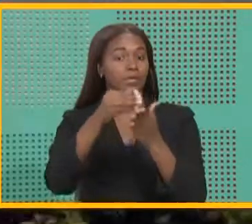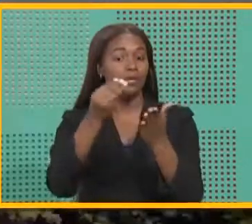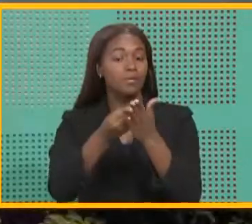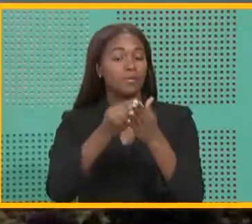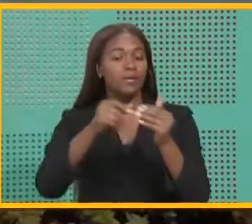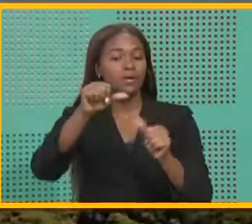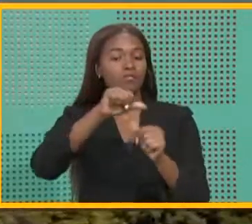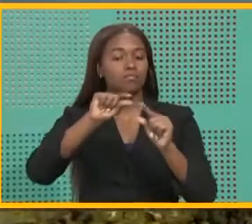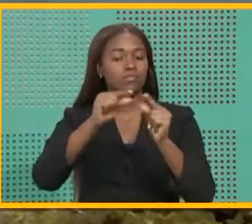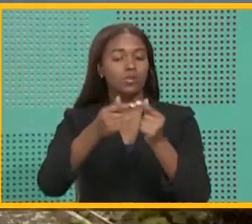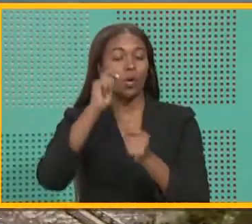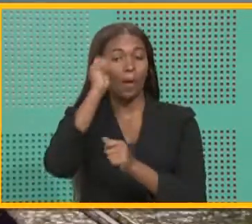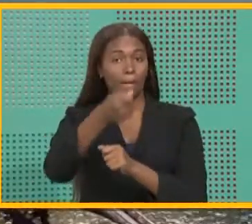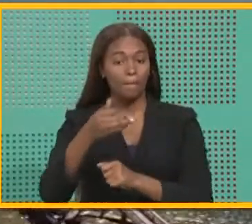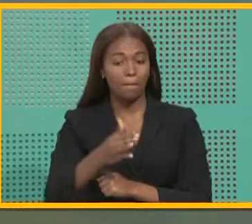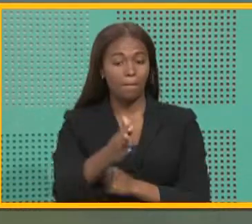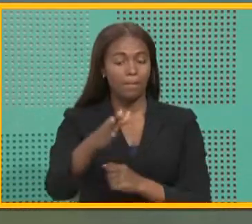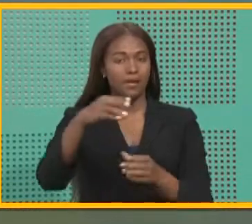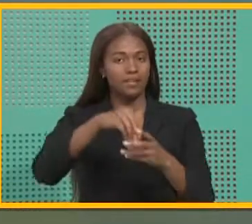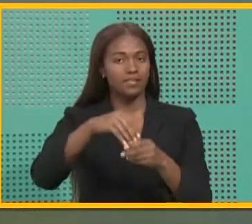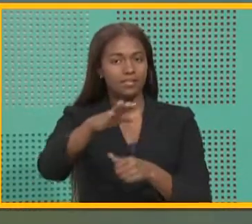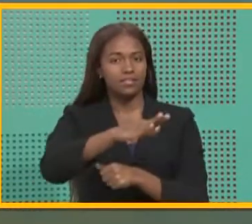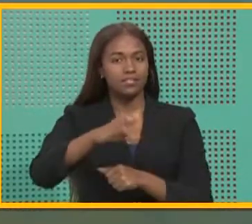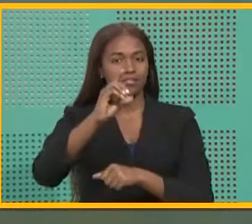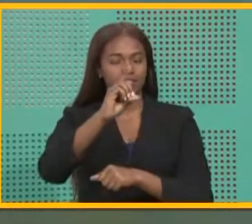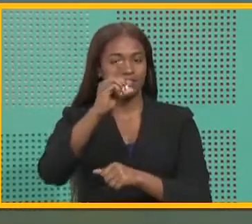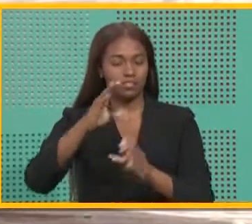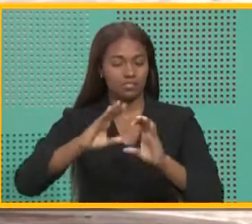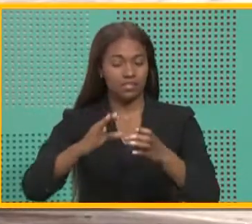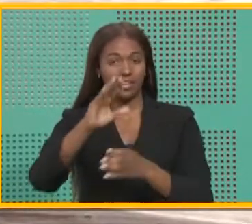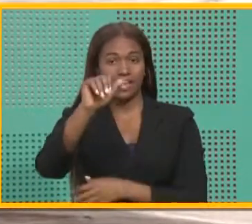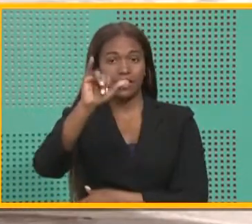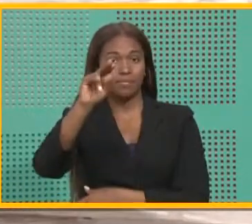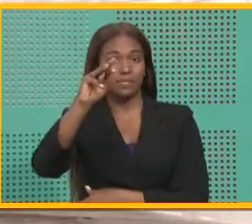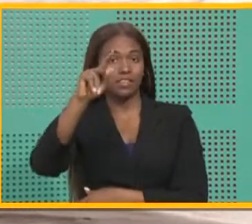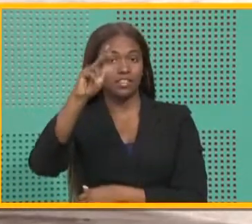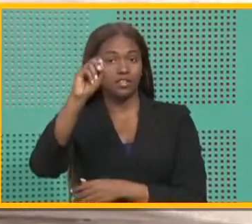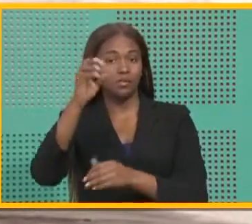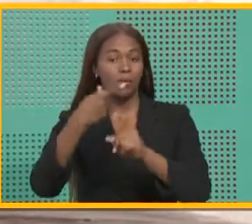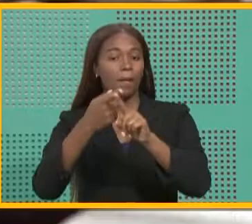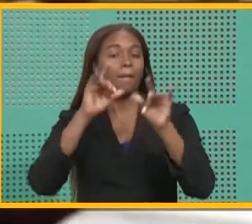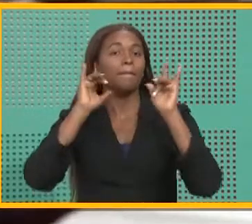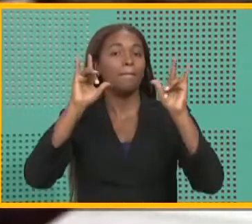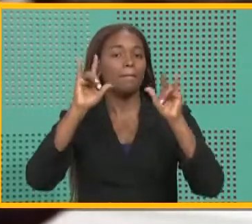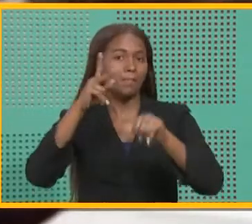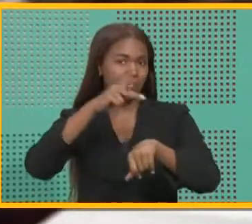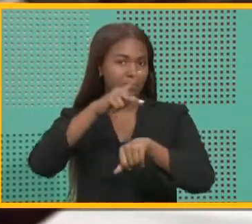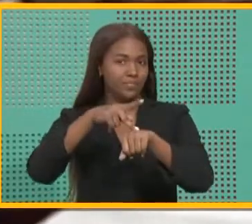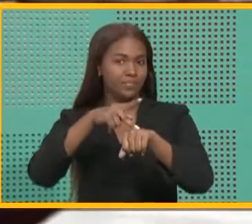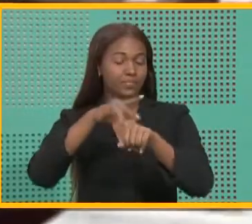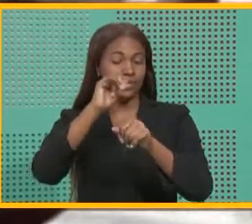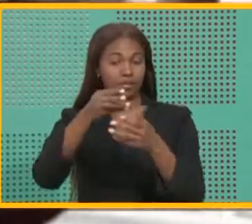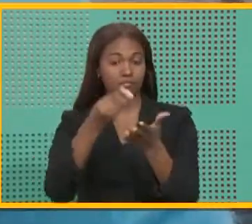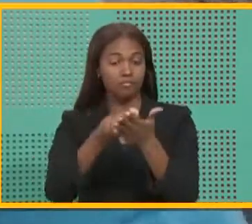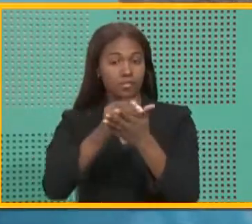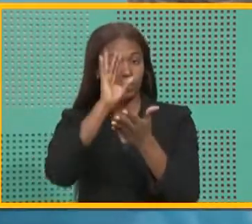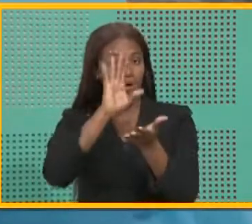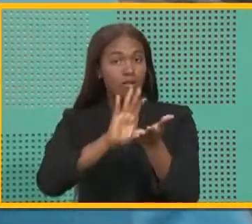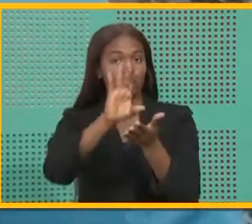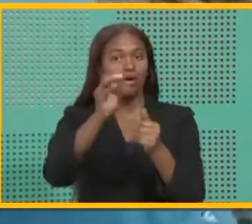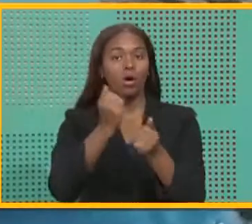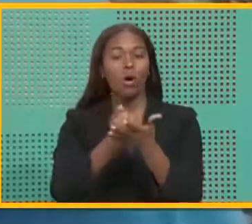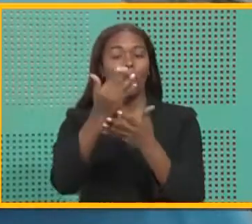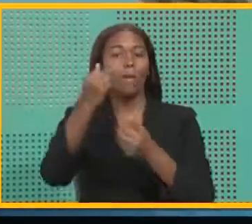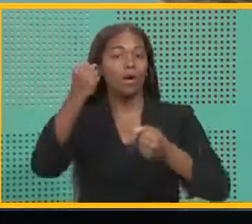la Asociación de Pescadores Yaque Abajo en el distrito Caimito Jánico, provincia Santiago. Estos fondos serán destinados a la compra